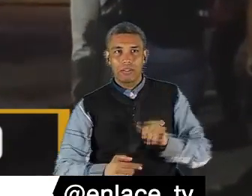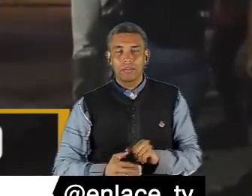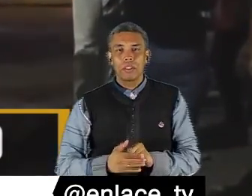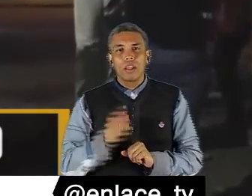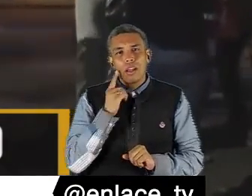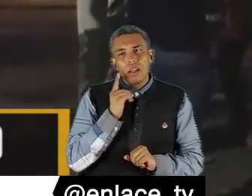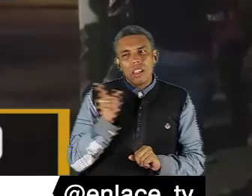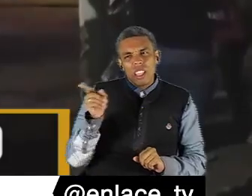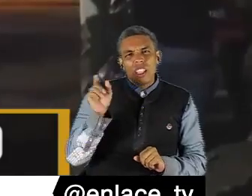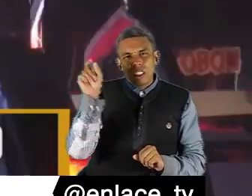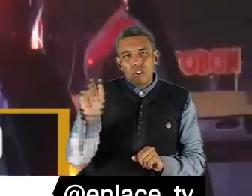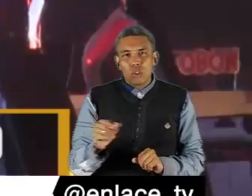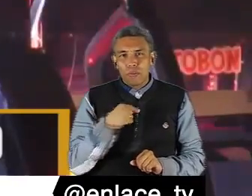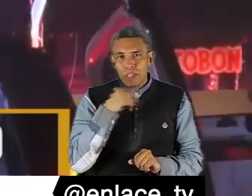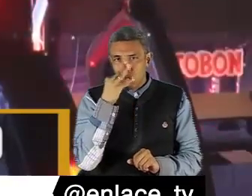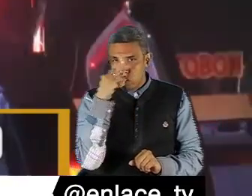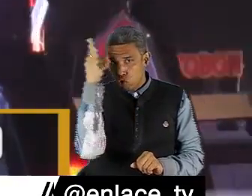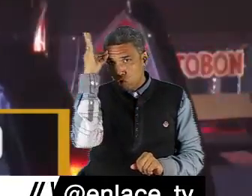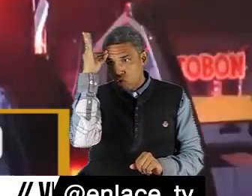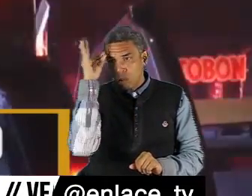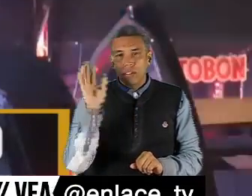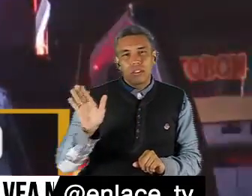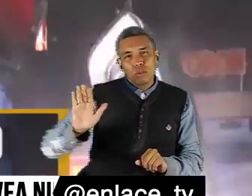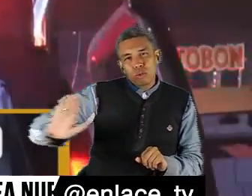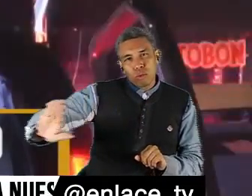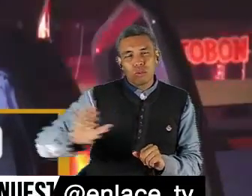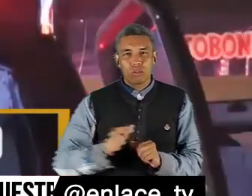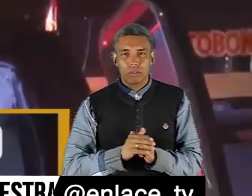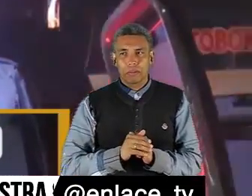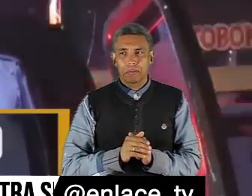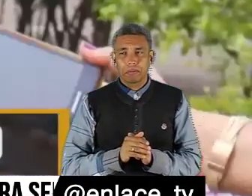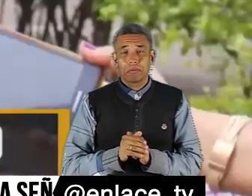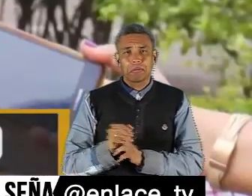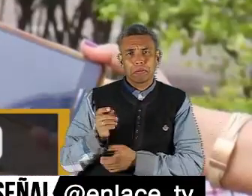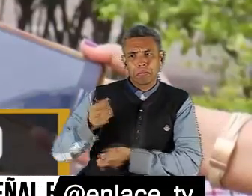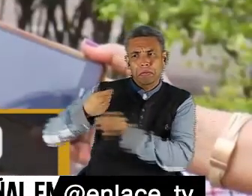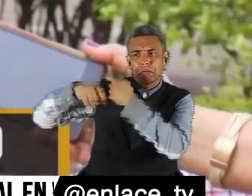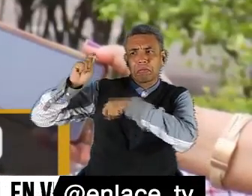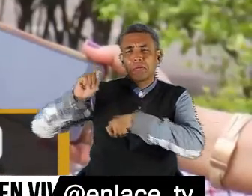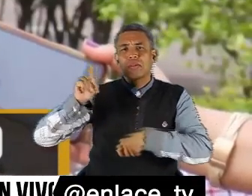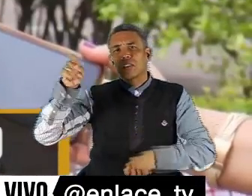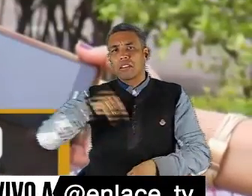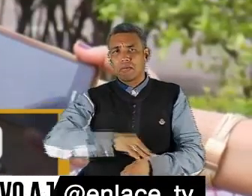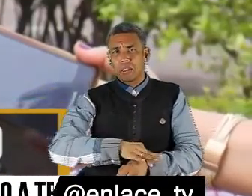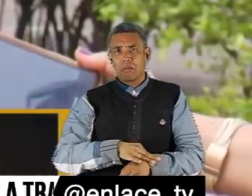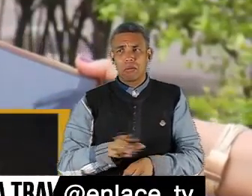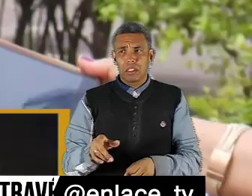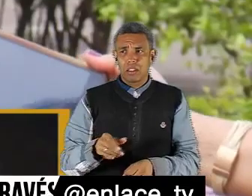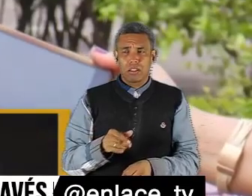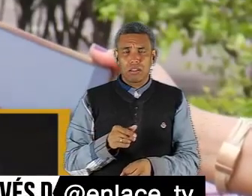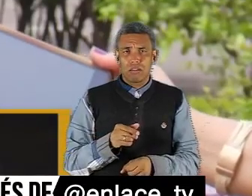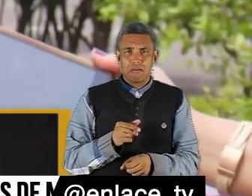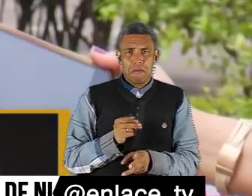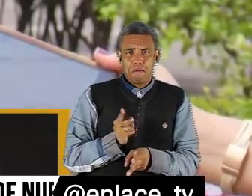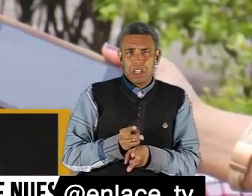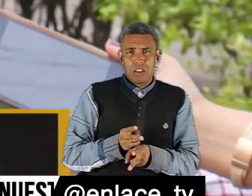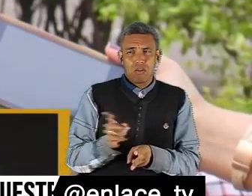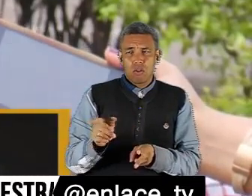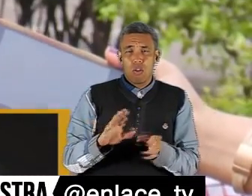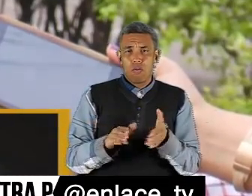los hechos también son materia de investigación. Está estable, no revise peligrosidad en su humanidad. En este